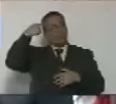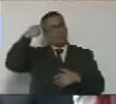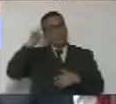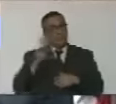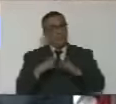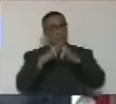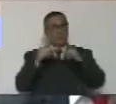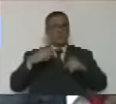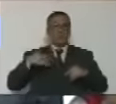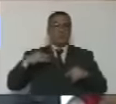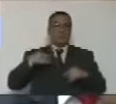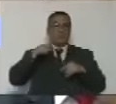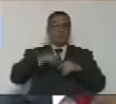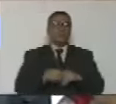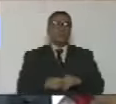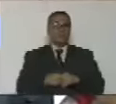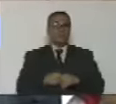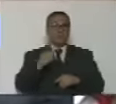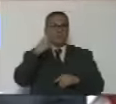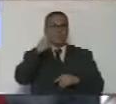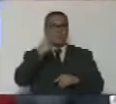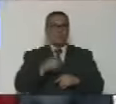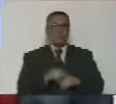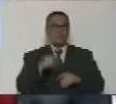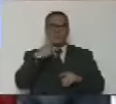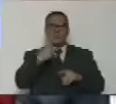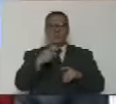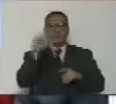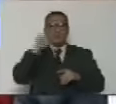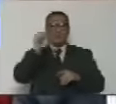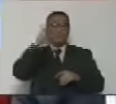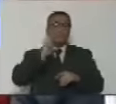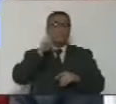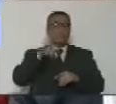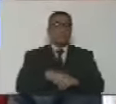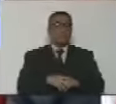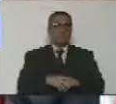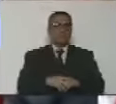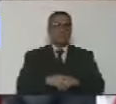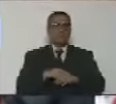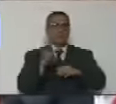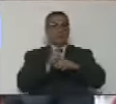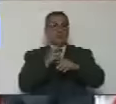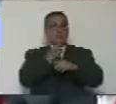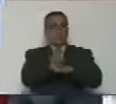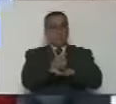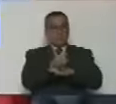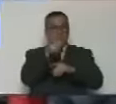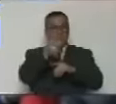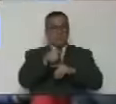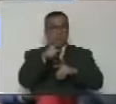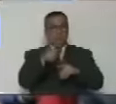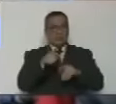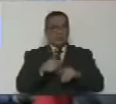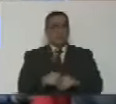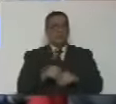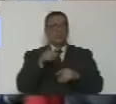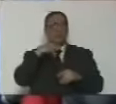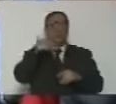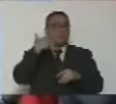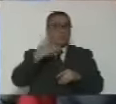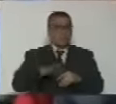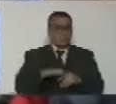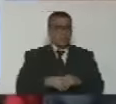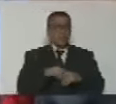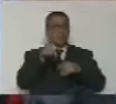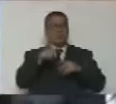tiene todo el sentido y que tiene la perspectiva. Decía el Libertador: id veloces a vengar al muerto,